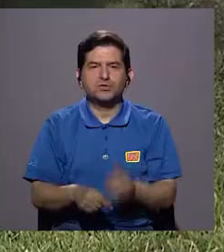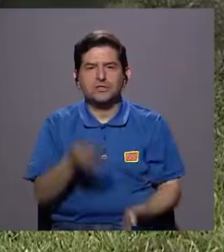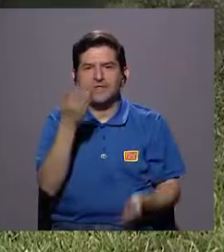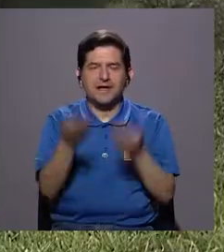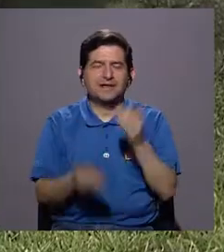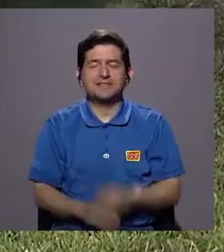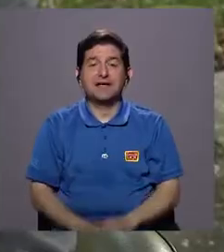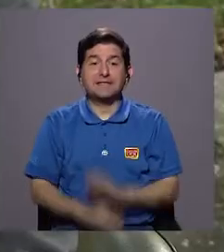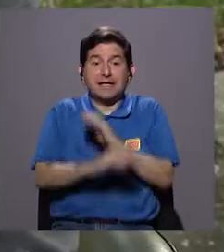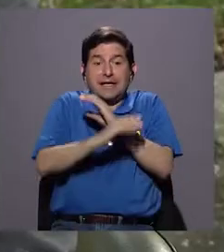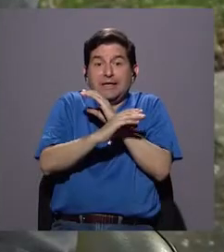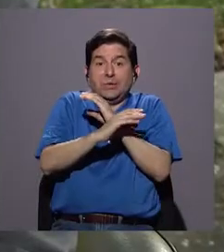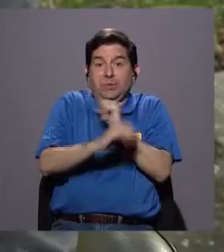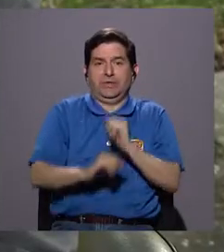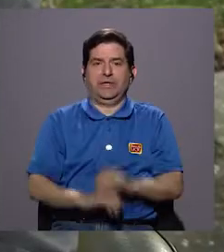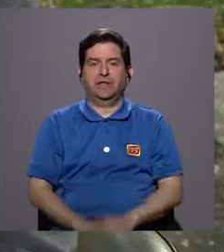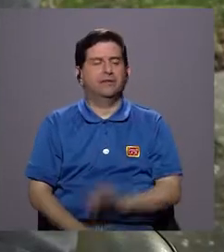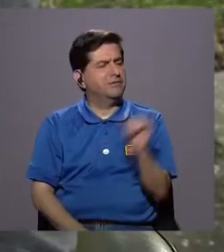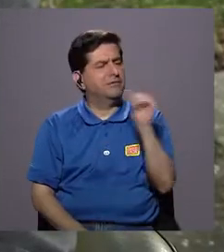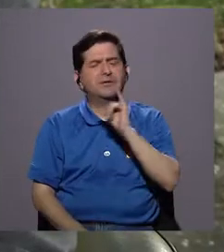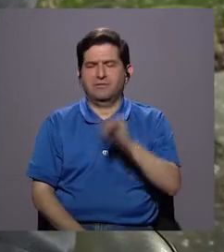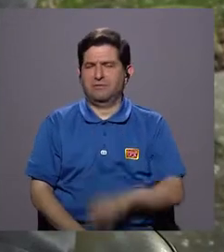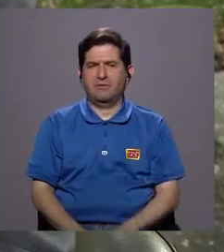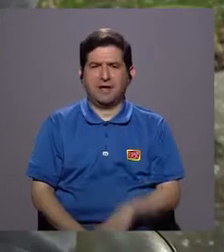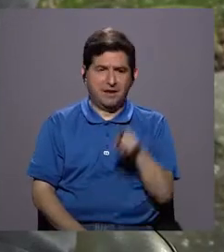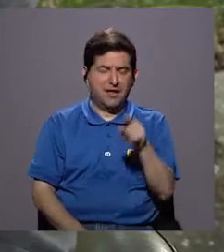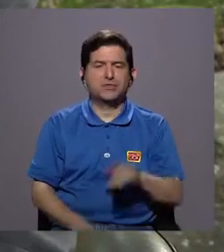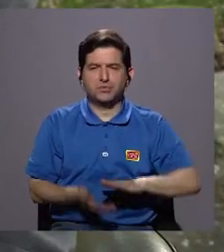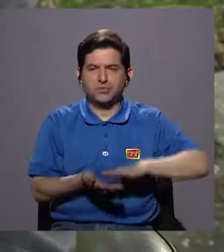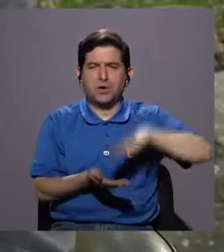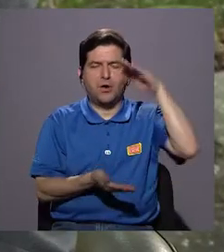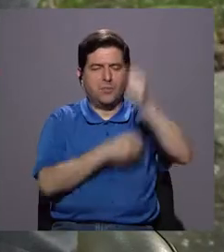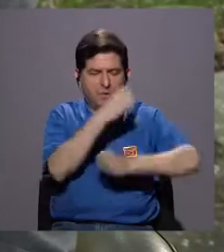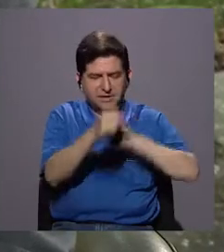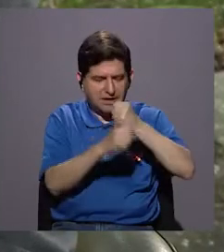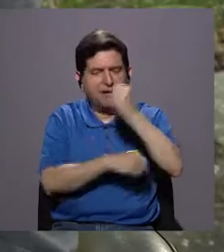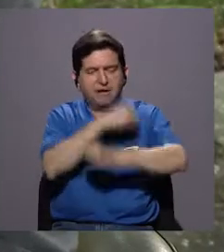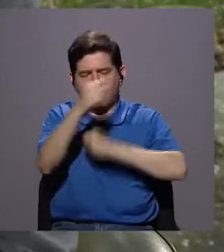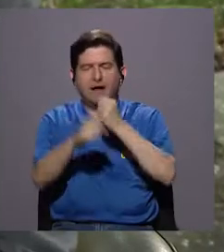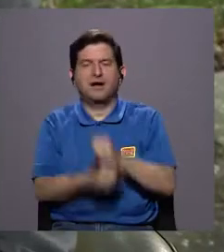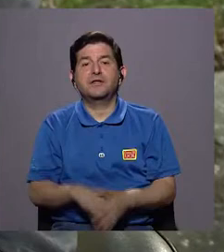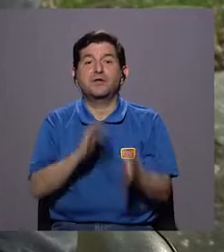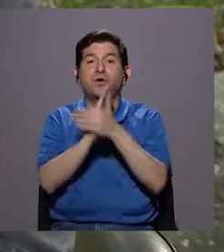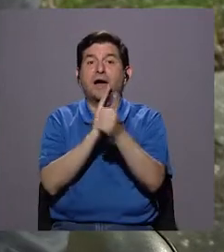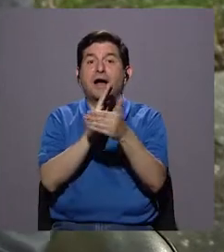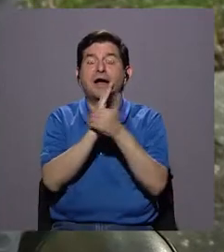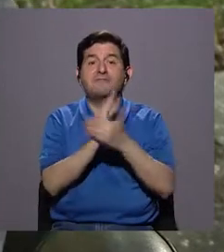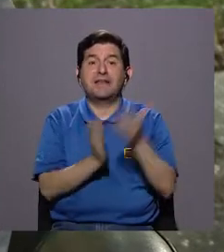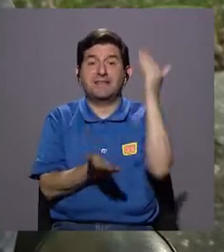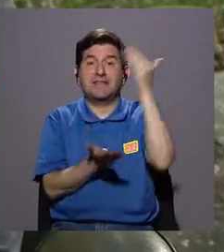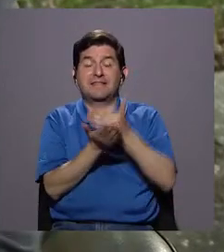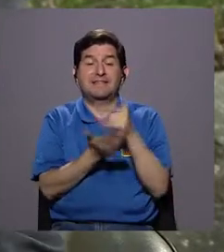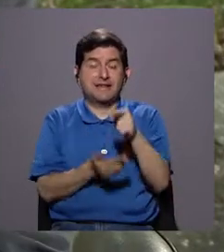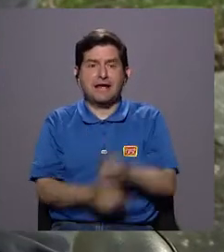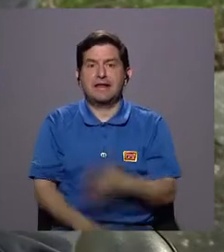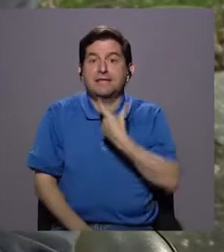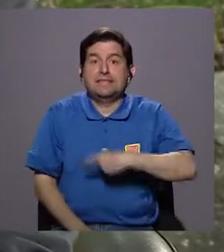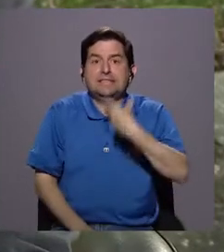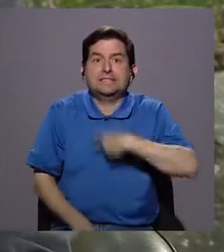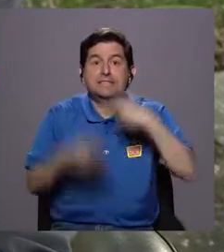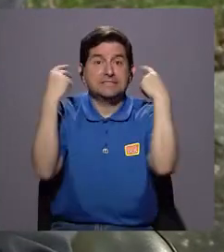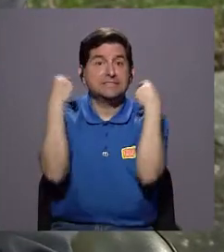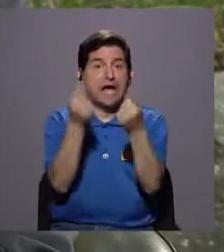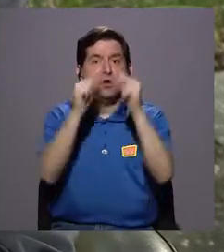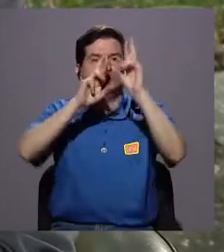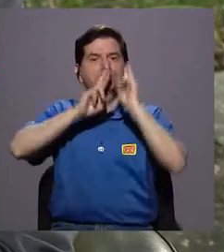la prudencia. La prudencia también, eso es algo que va a aumentar con la edad. La habilidad de frenar el impulso automático